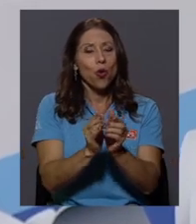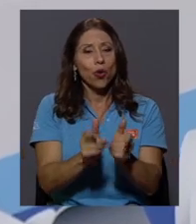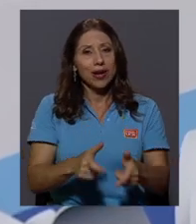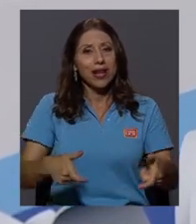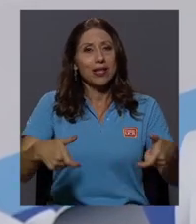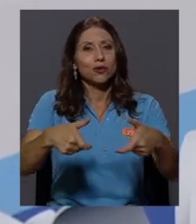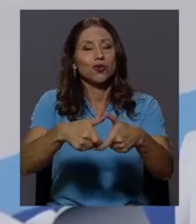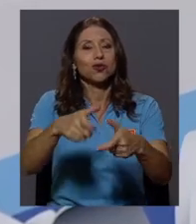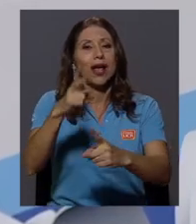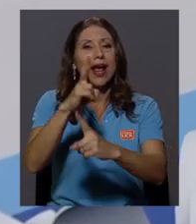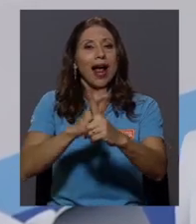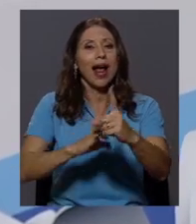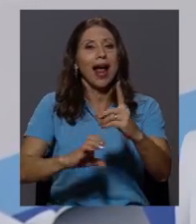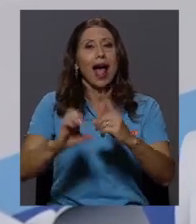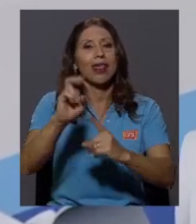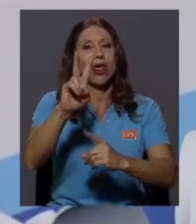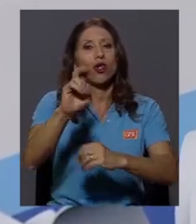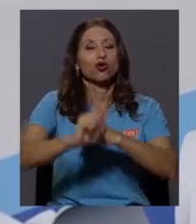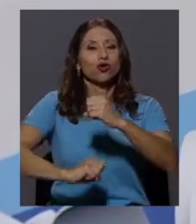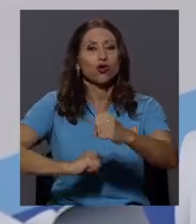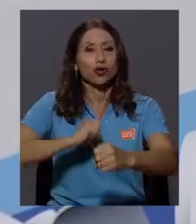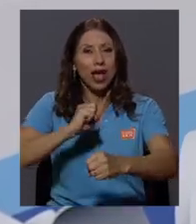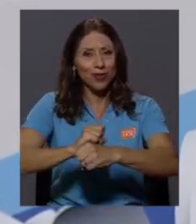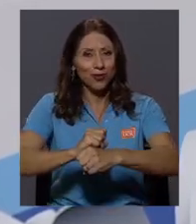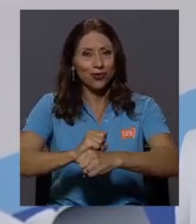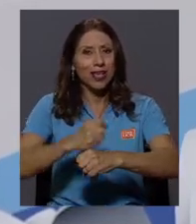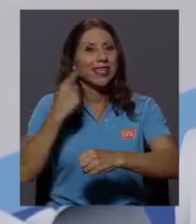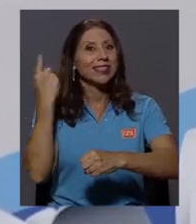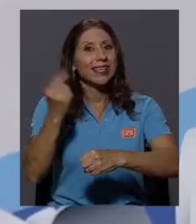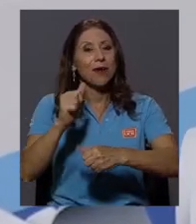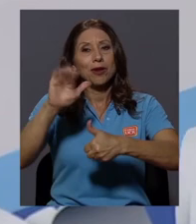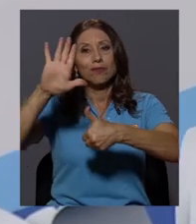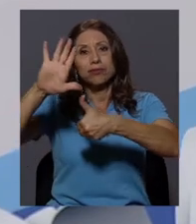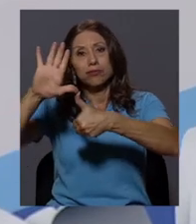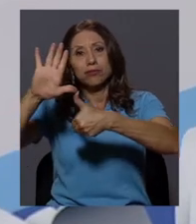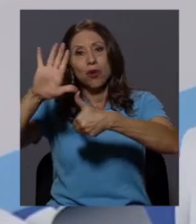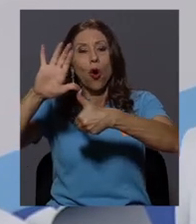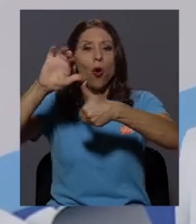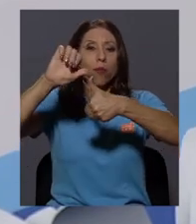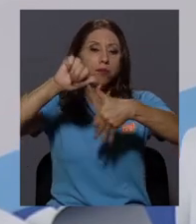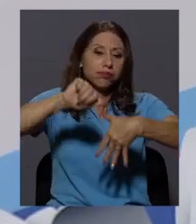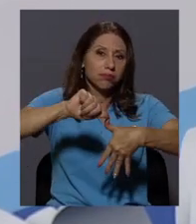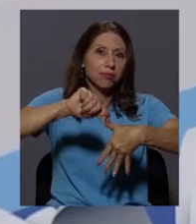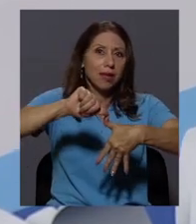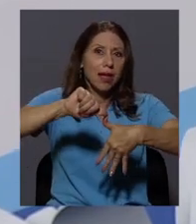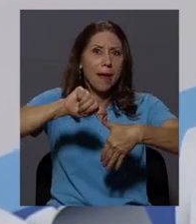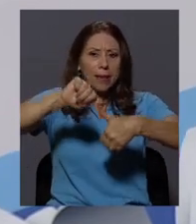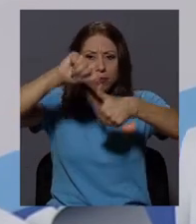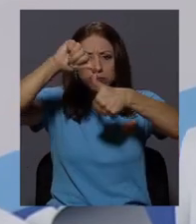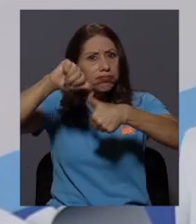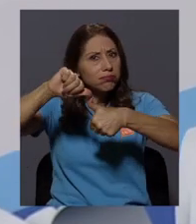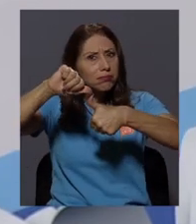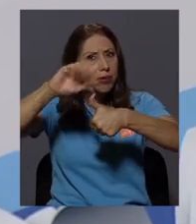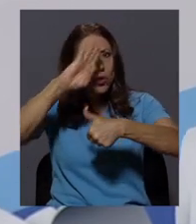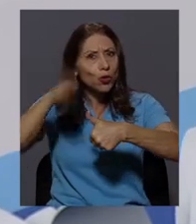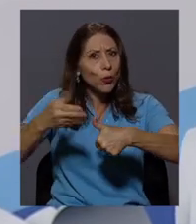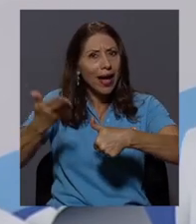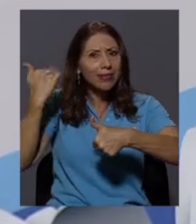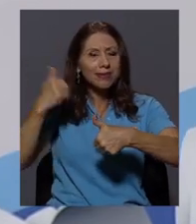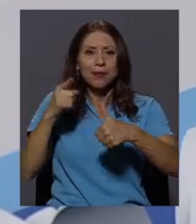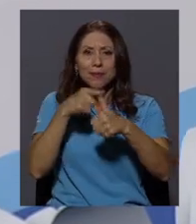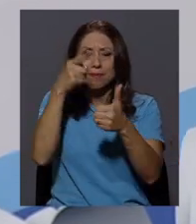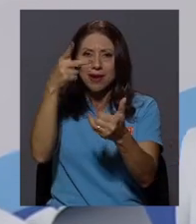dos años en las dos masas continentales y nunca en centroamérica y el caribe es la primera vez que existe un centro de